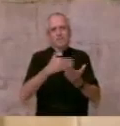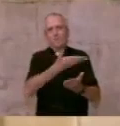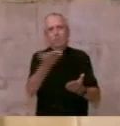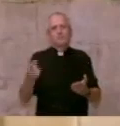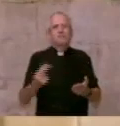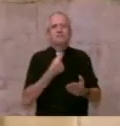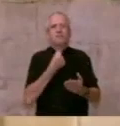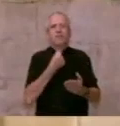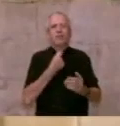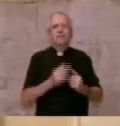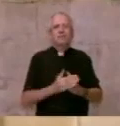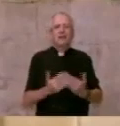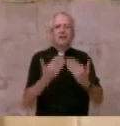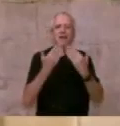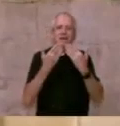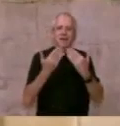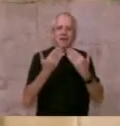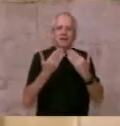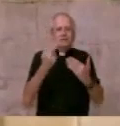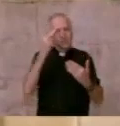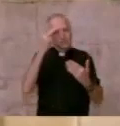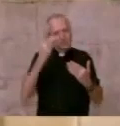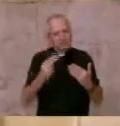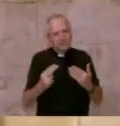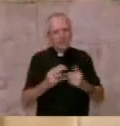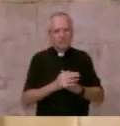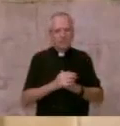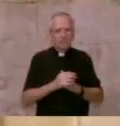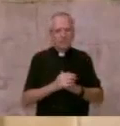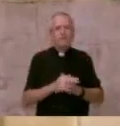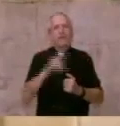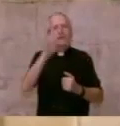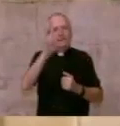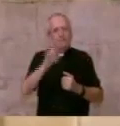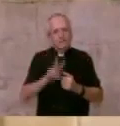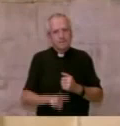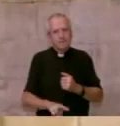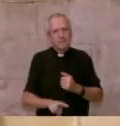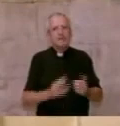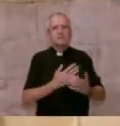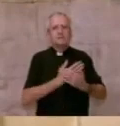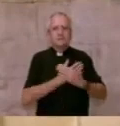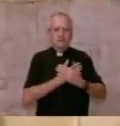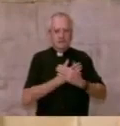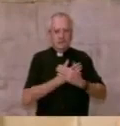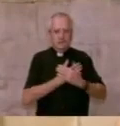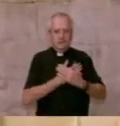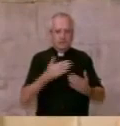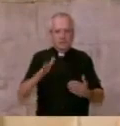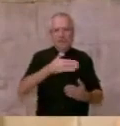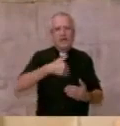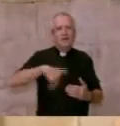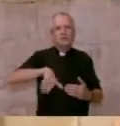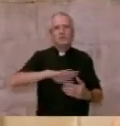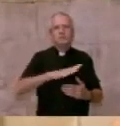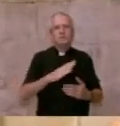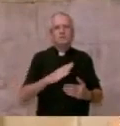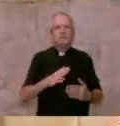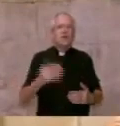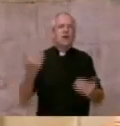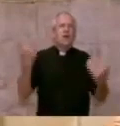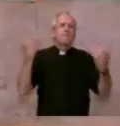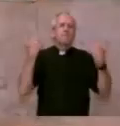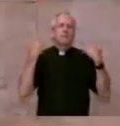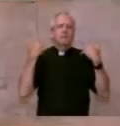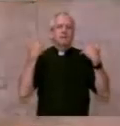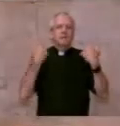voces. Gracias amb tot respecte i amb veritable estima. Gracias con todo respeto y verdadero cariño a todos